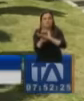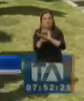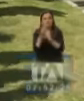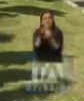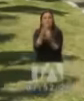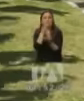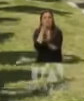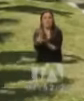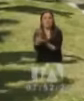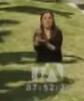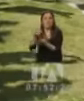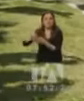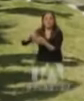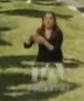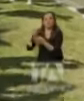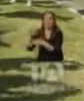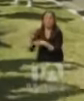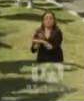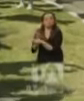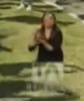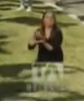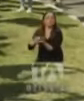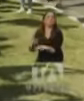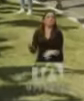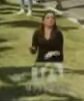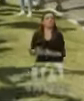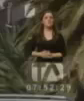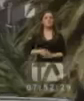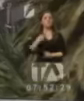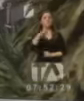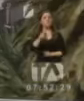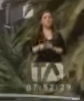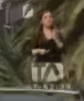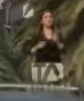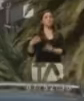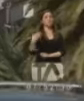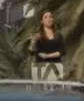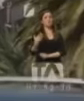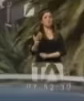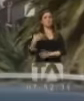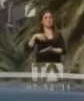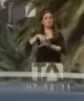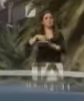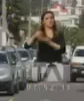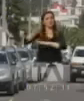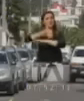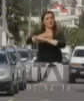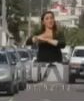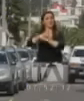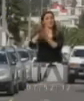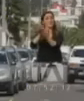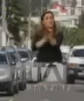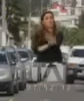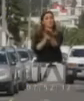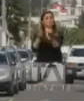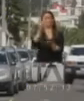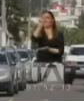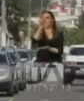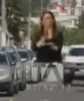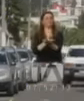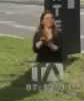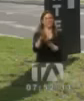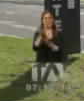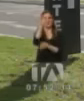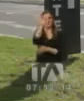público. Los protestantes aseguraron que realizaron su propio estudio y que este proyecto no es factible